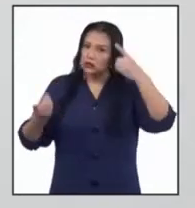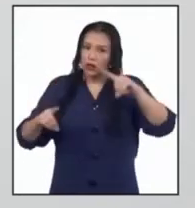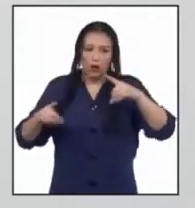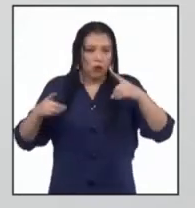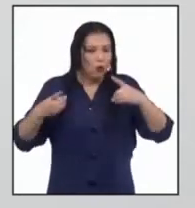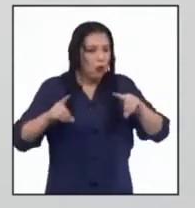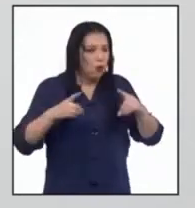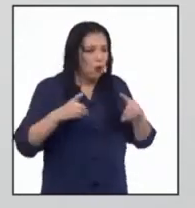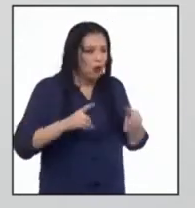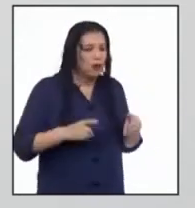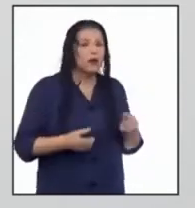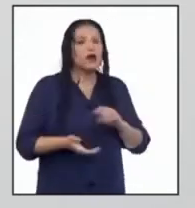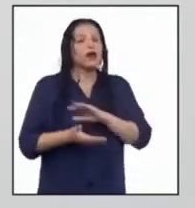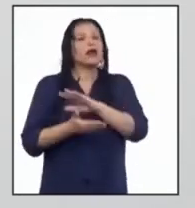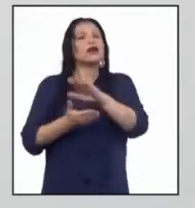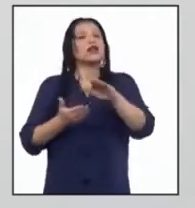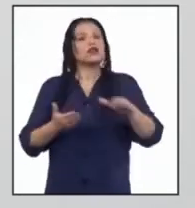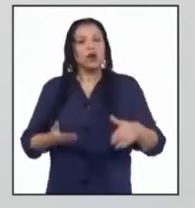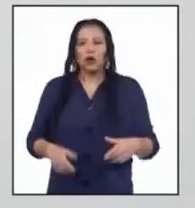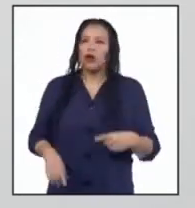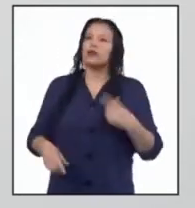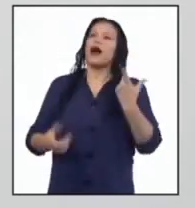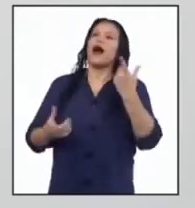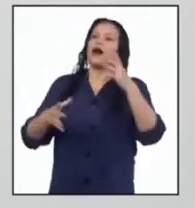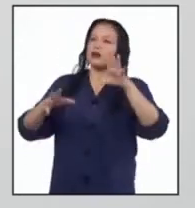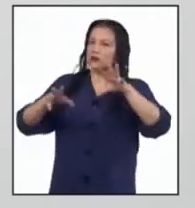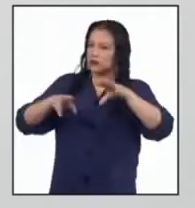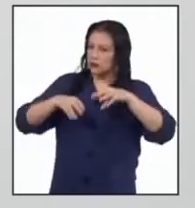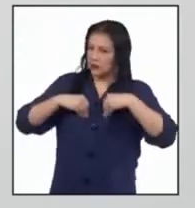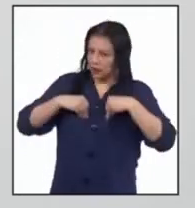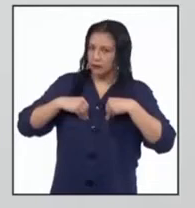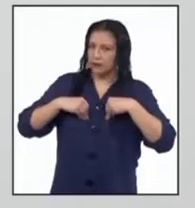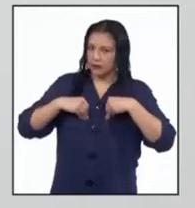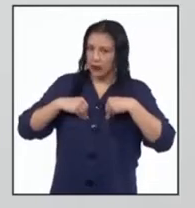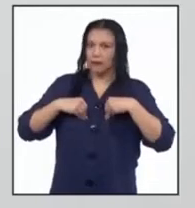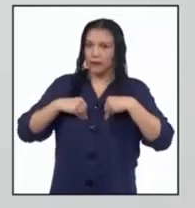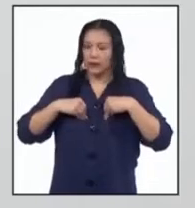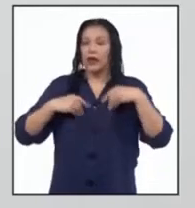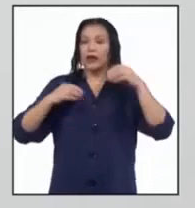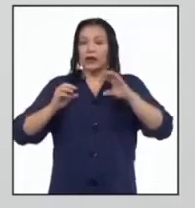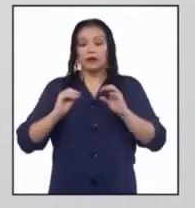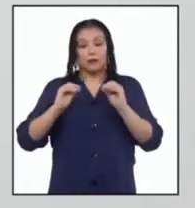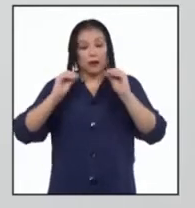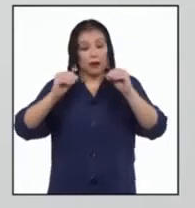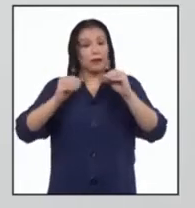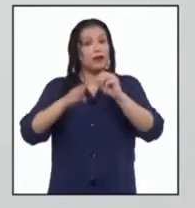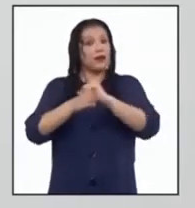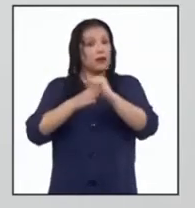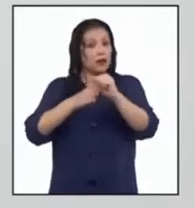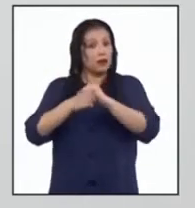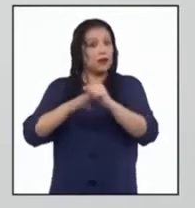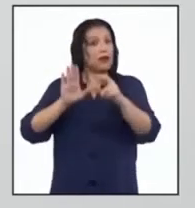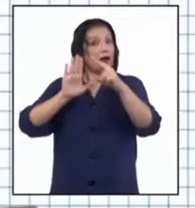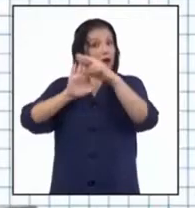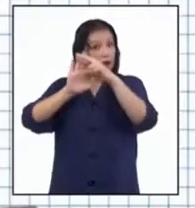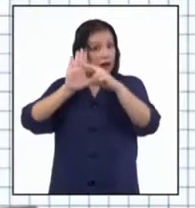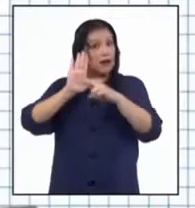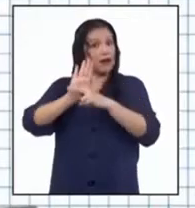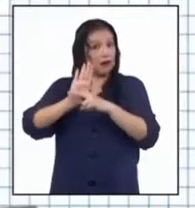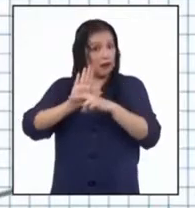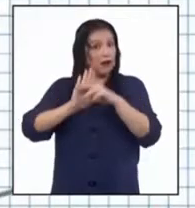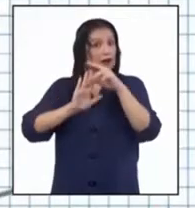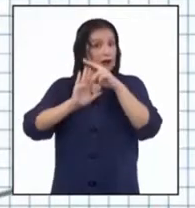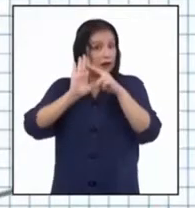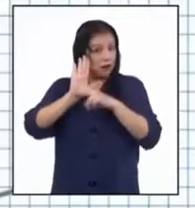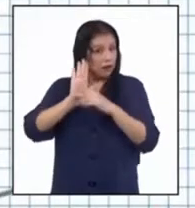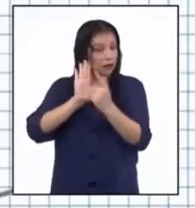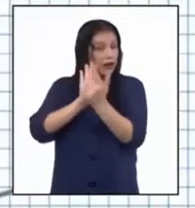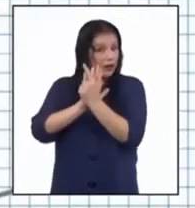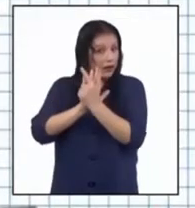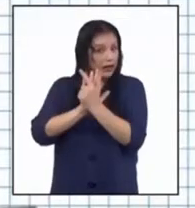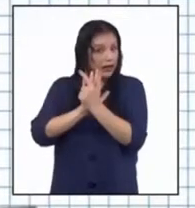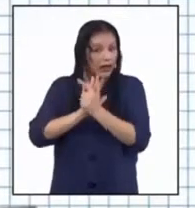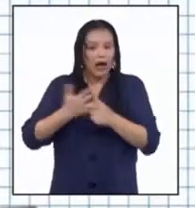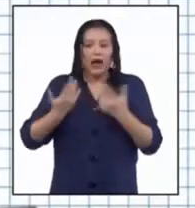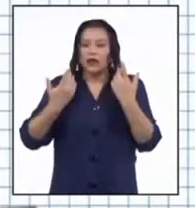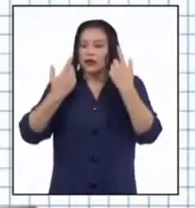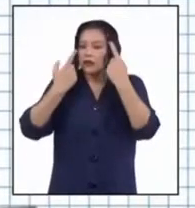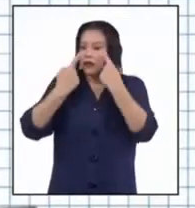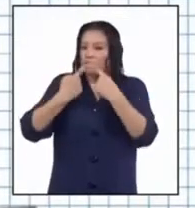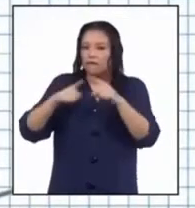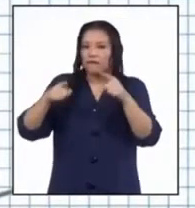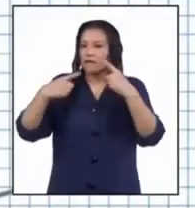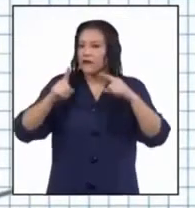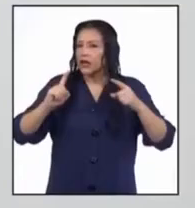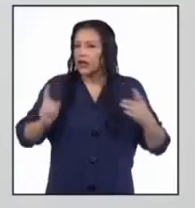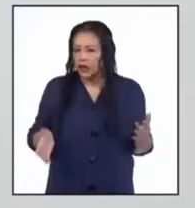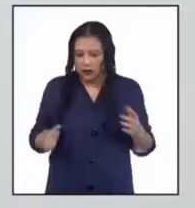decir, que todos consienten en que se van a aplicar esas reglas y lo hacen desde